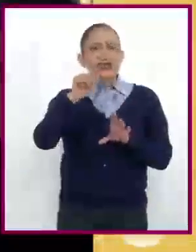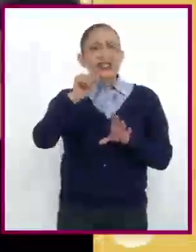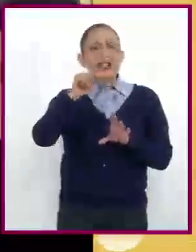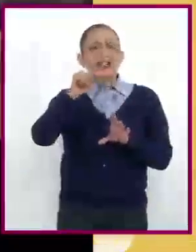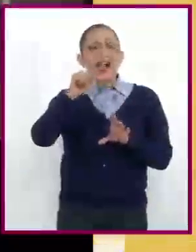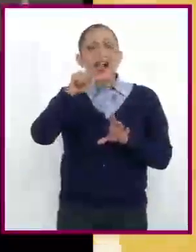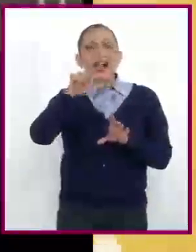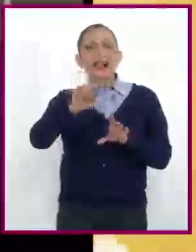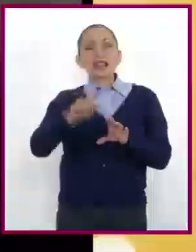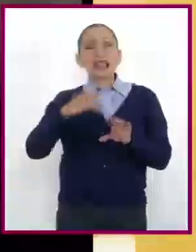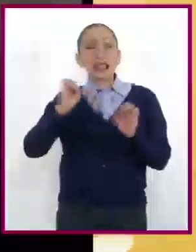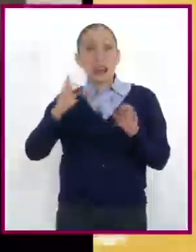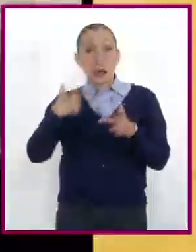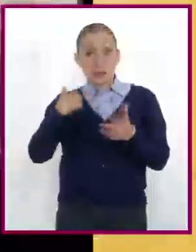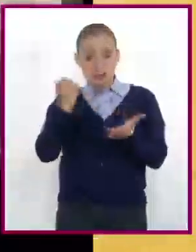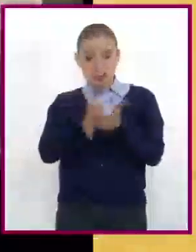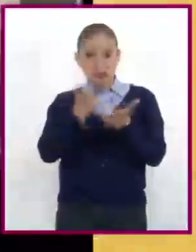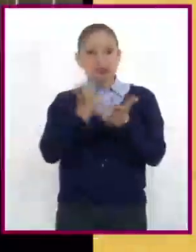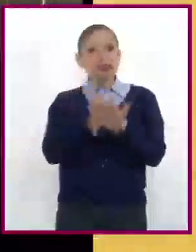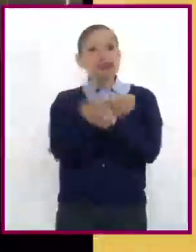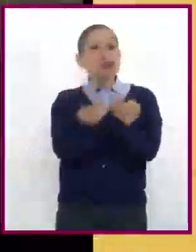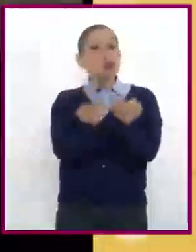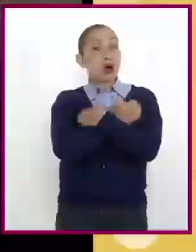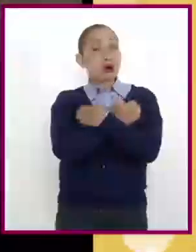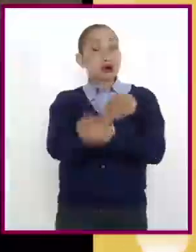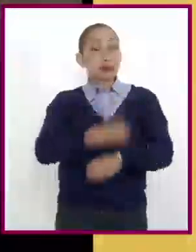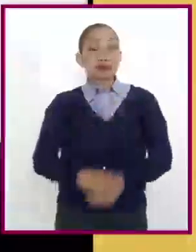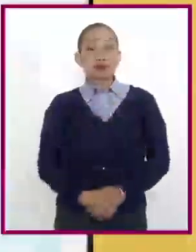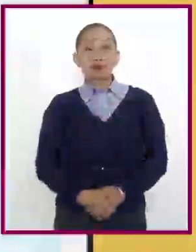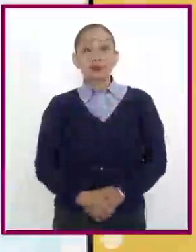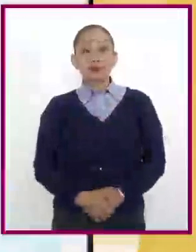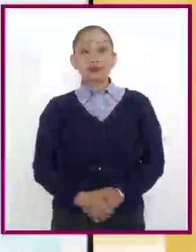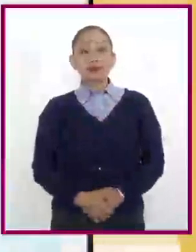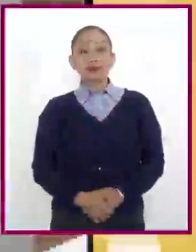Chiapas ejercen su derecho a la educación.